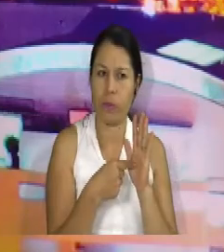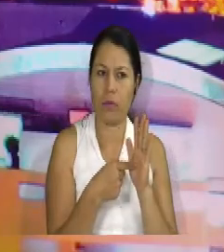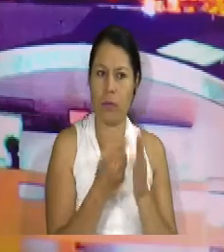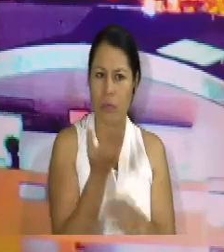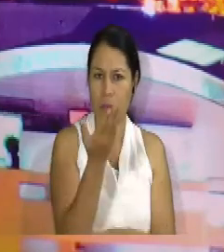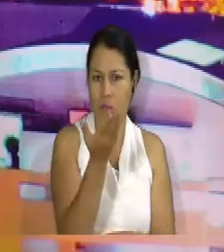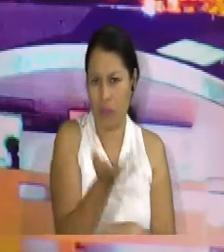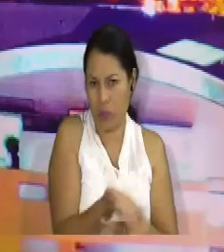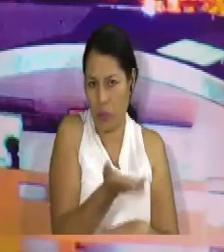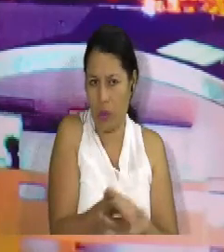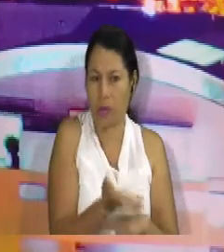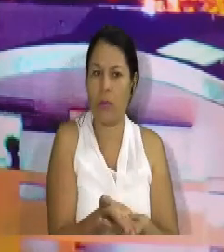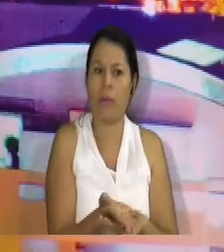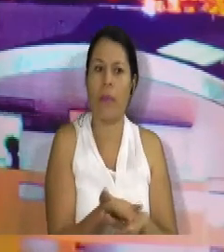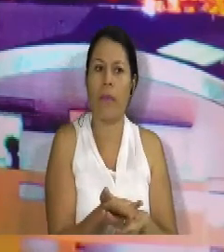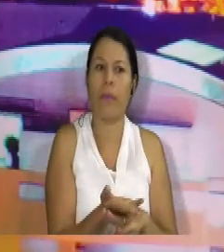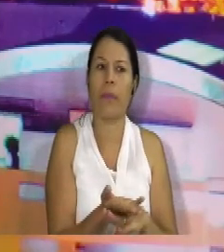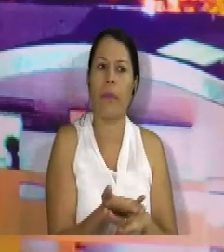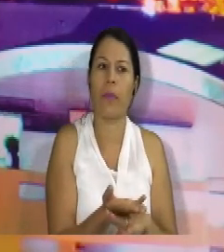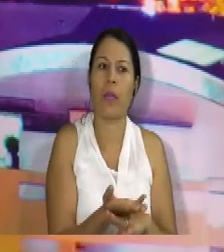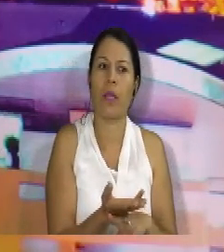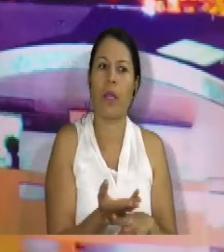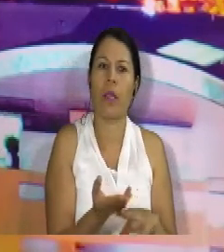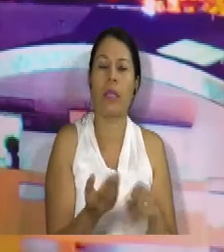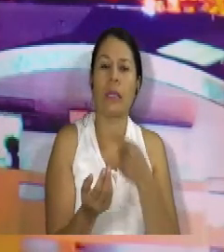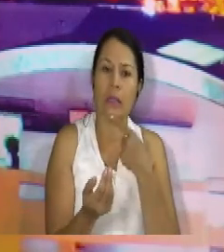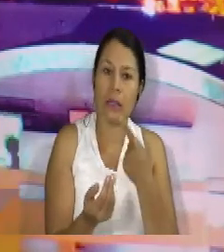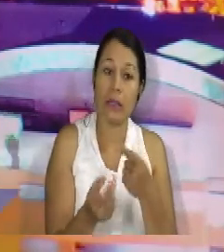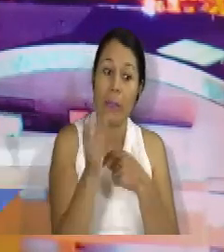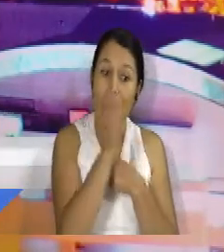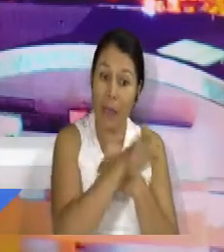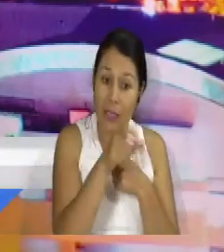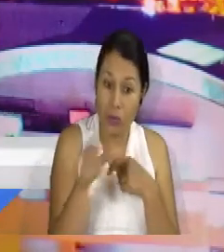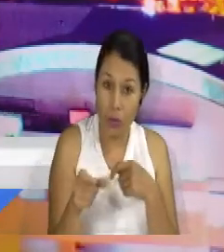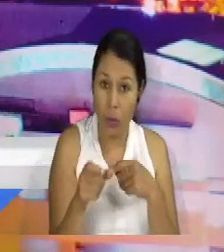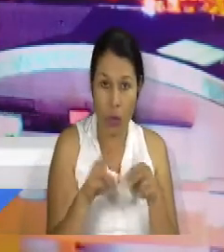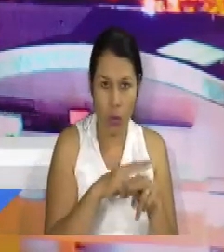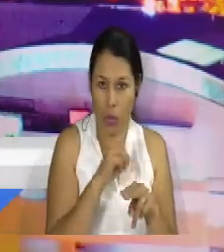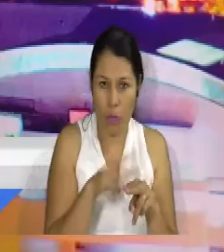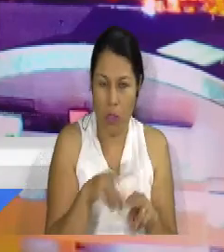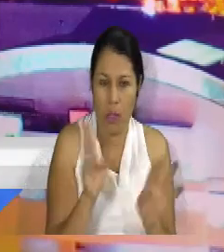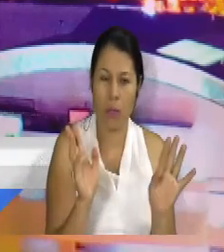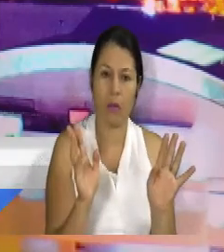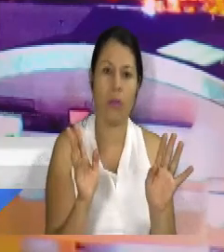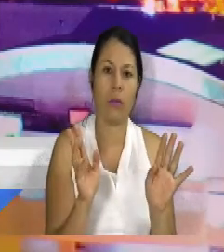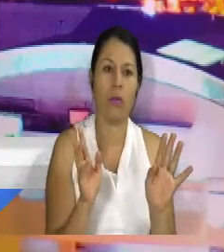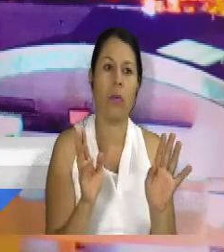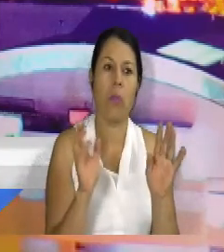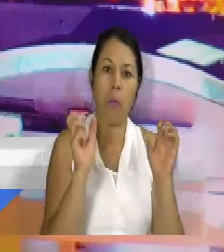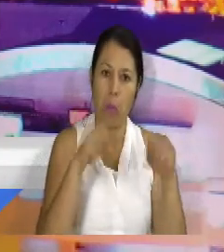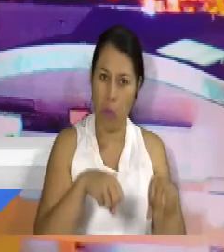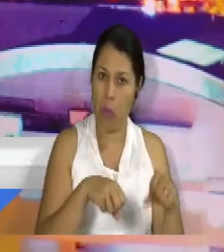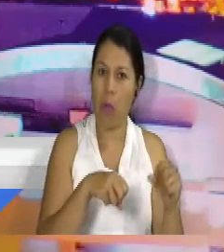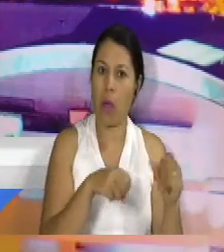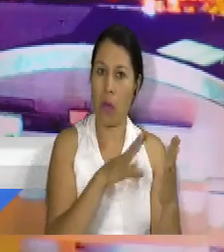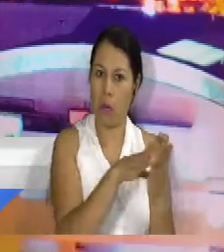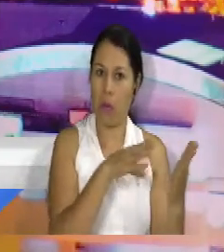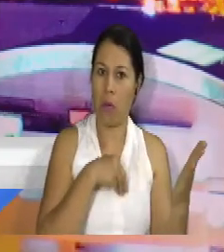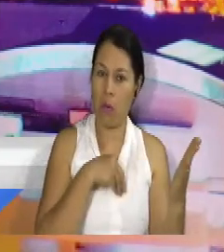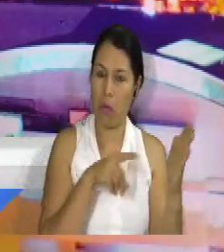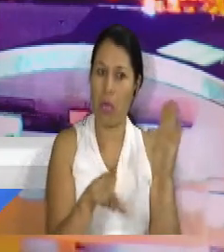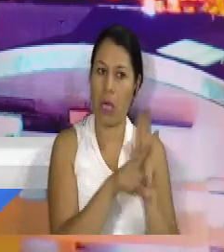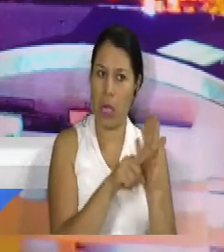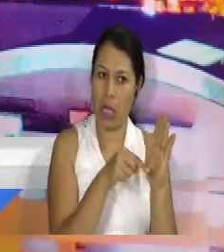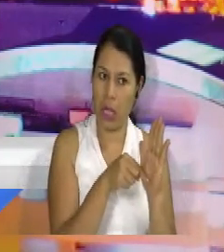plantea también que los civiles se pueden acoger teniendo en cuenta que se le haya hecho un